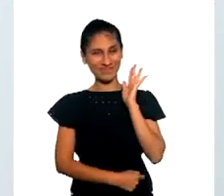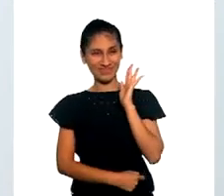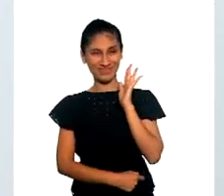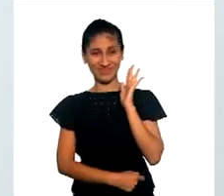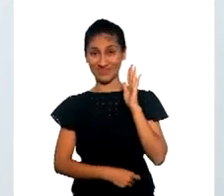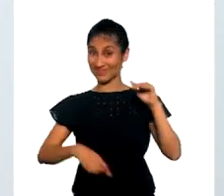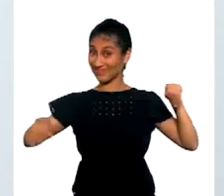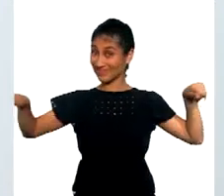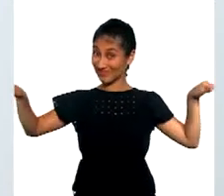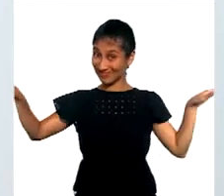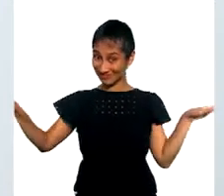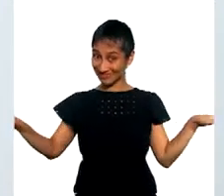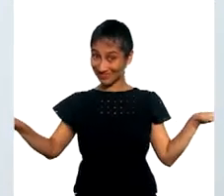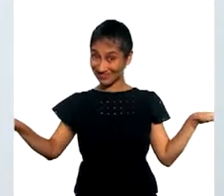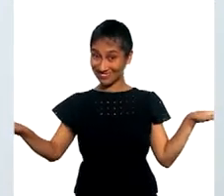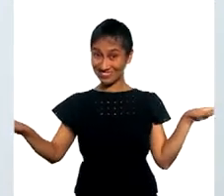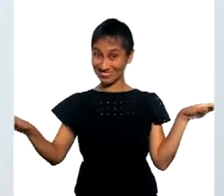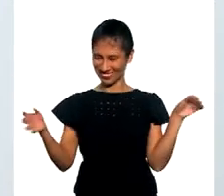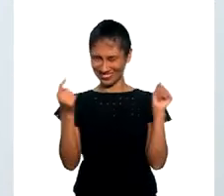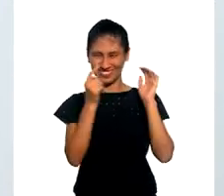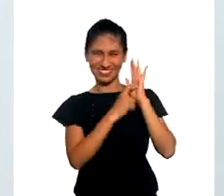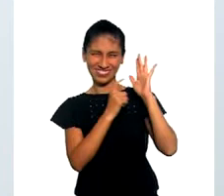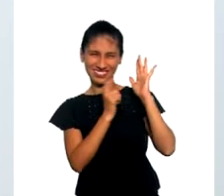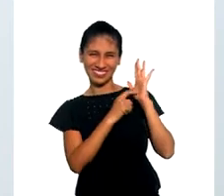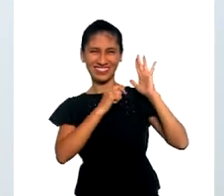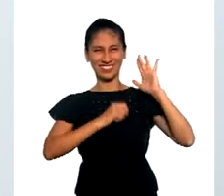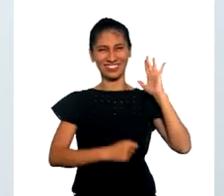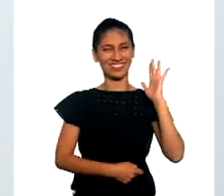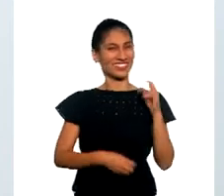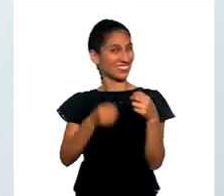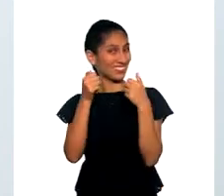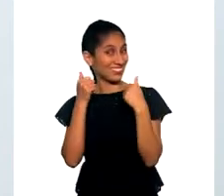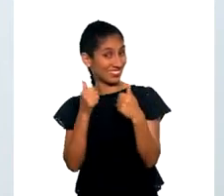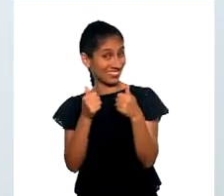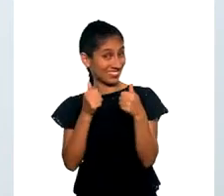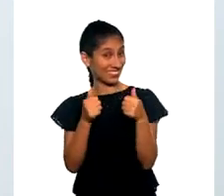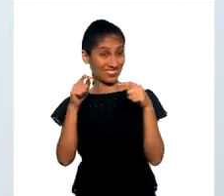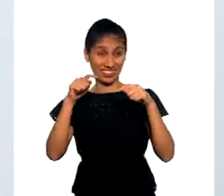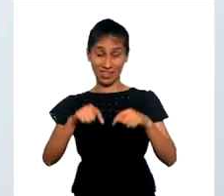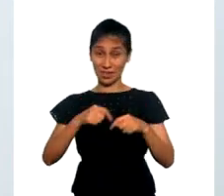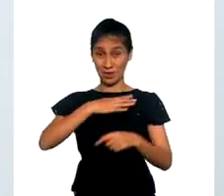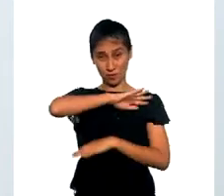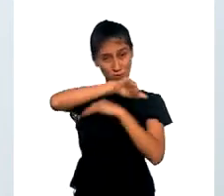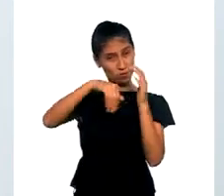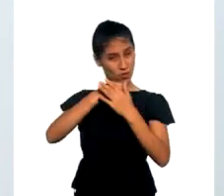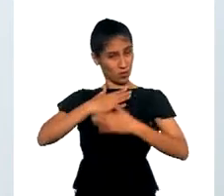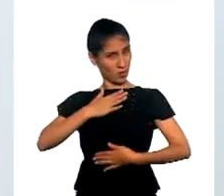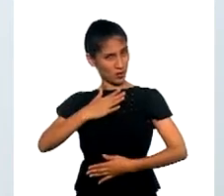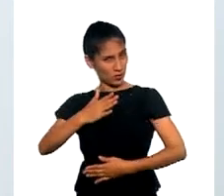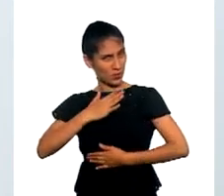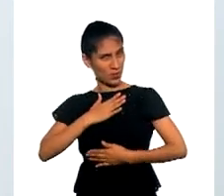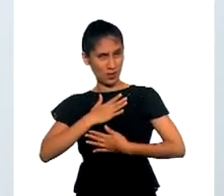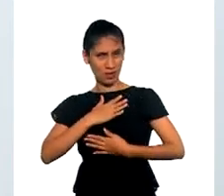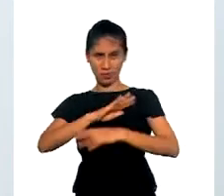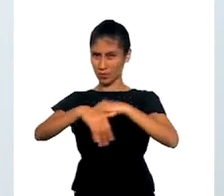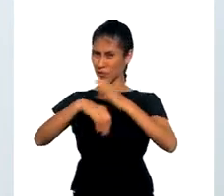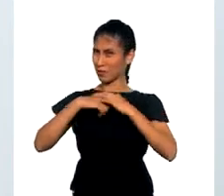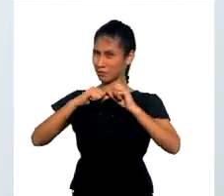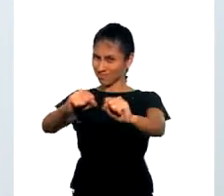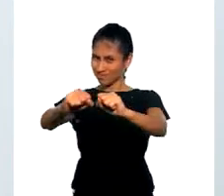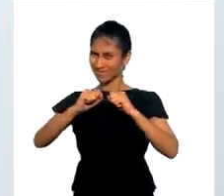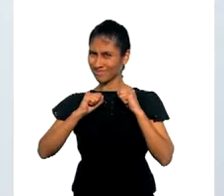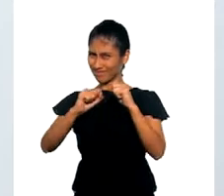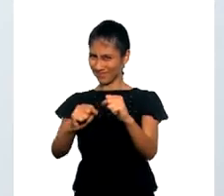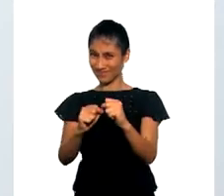hacia el otro lado muy bien ahora movemos todo nuestro cuerpo que toda la energía esté con